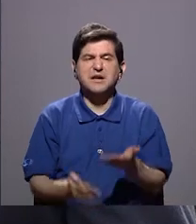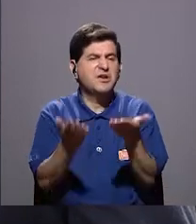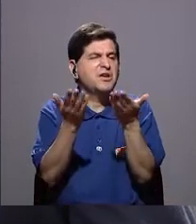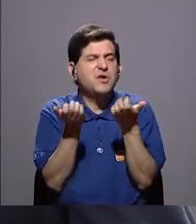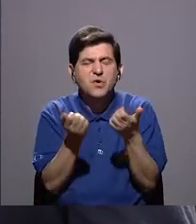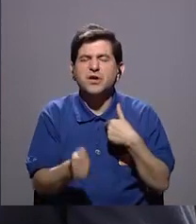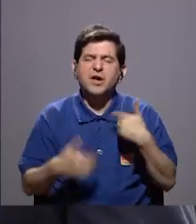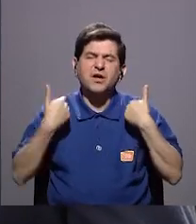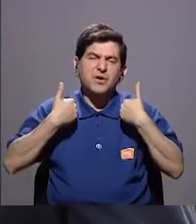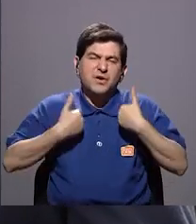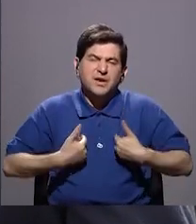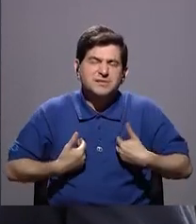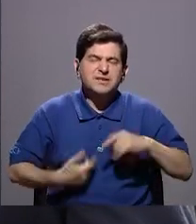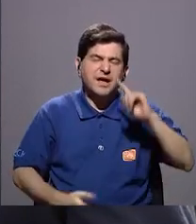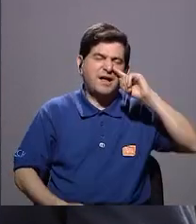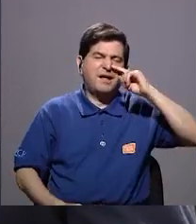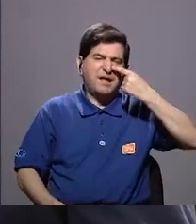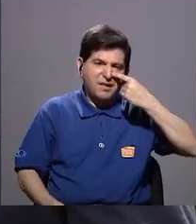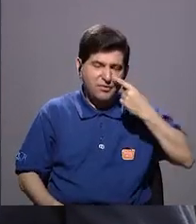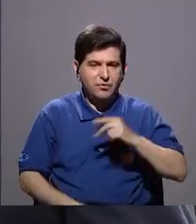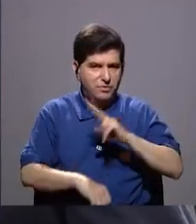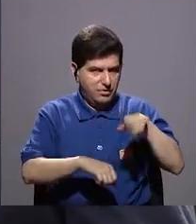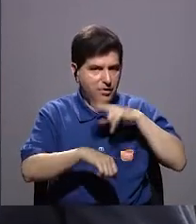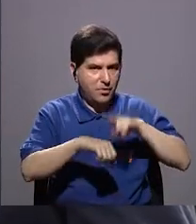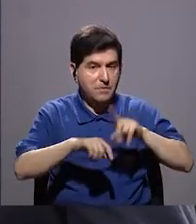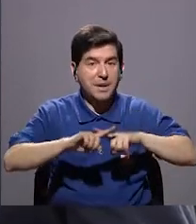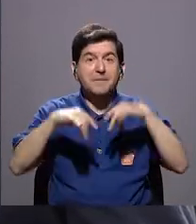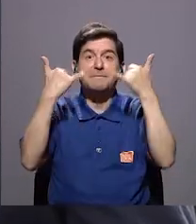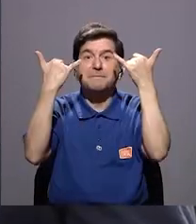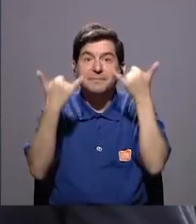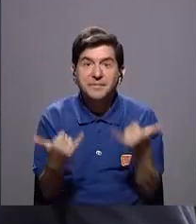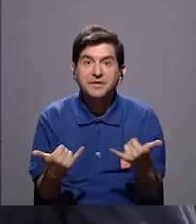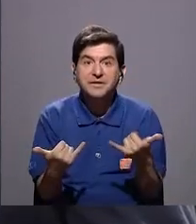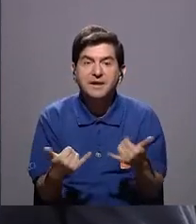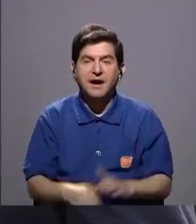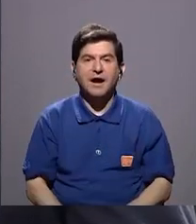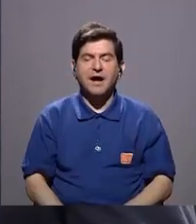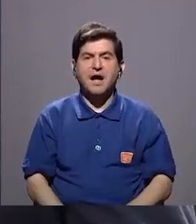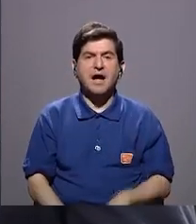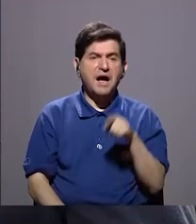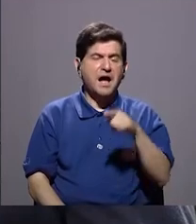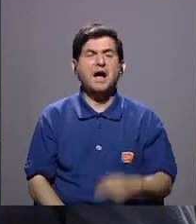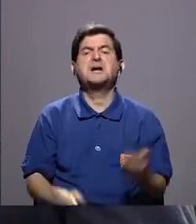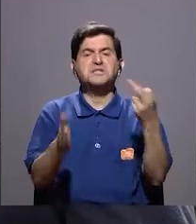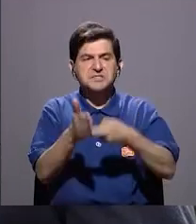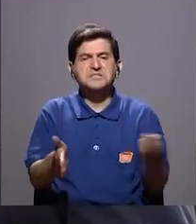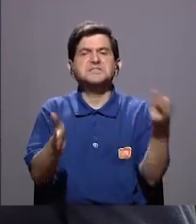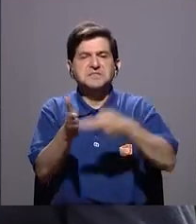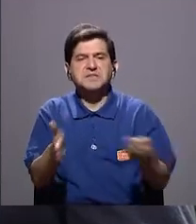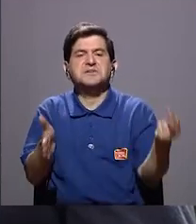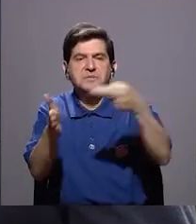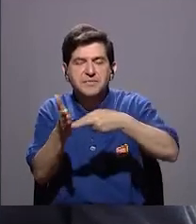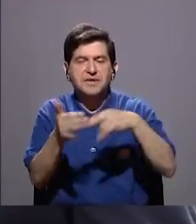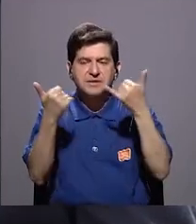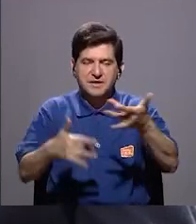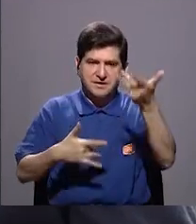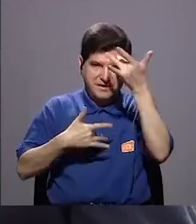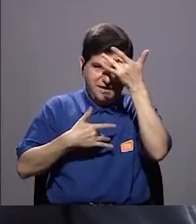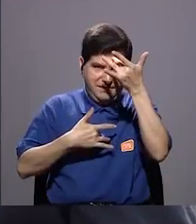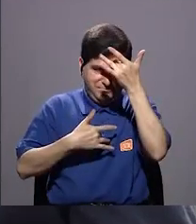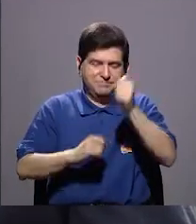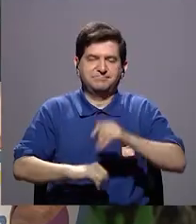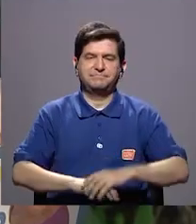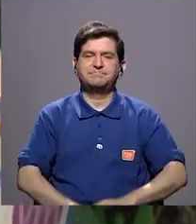no quiero, estoy cansado, tengo pereza, es normal. Pero si ya es la norma o ya es lo frecuente, ya eso es